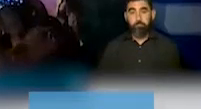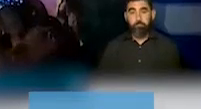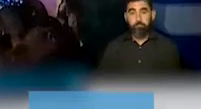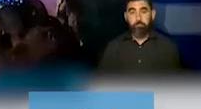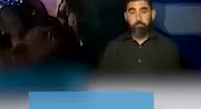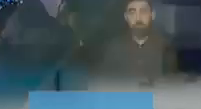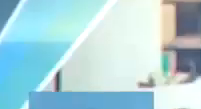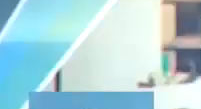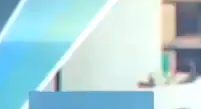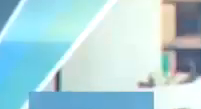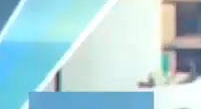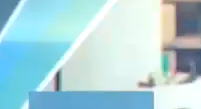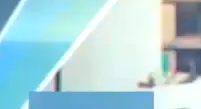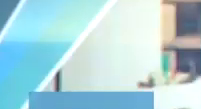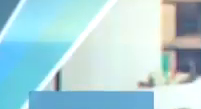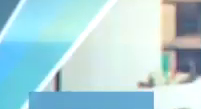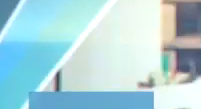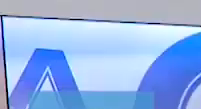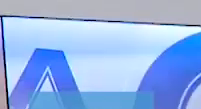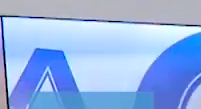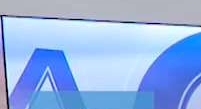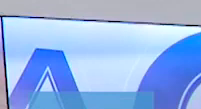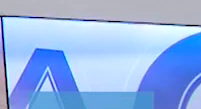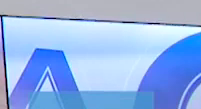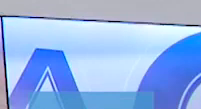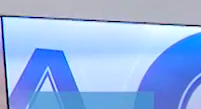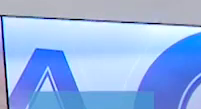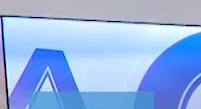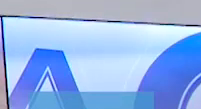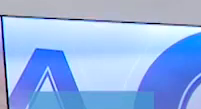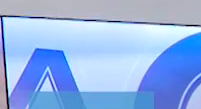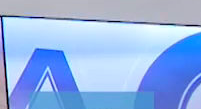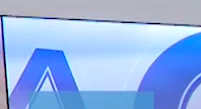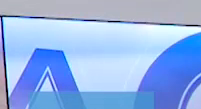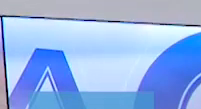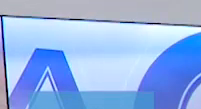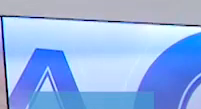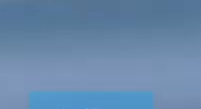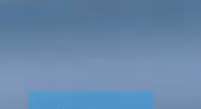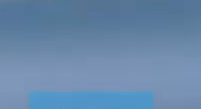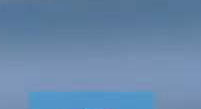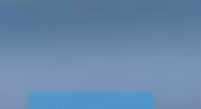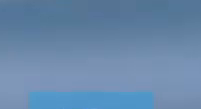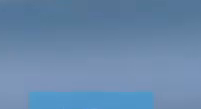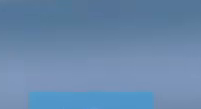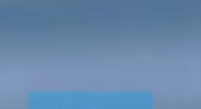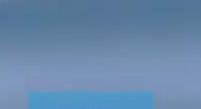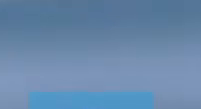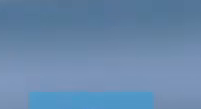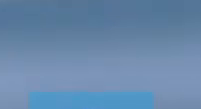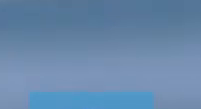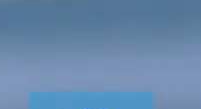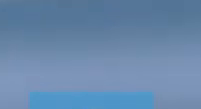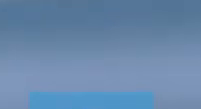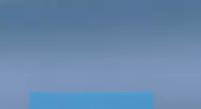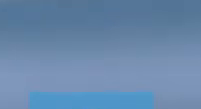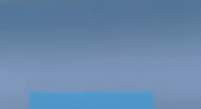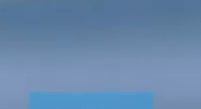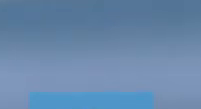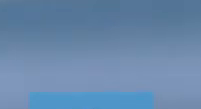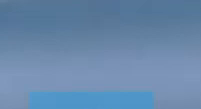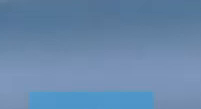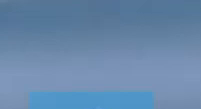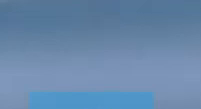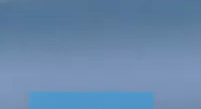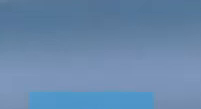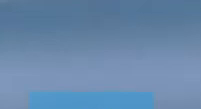utilizaran el nombre. Movimiento Artiguista. Exacto. O sea que va muy de la mano con esa imagen que pretende